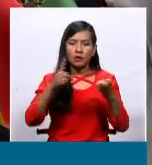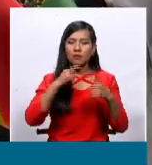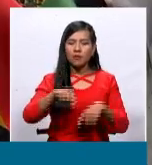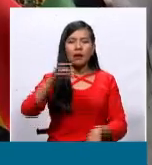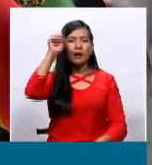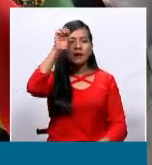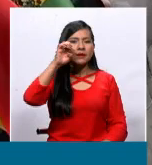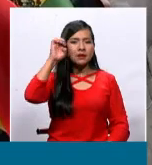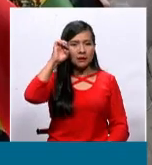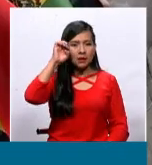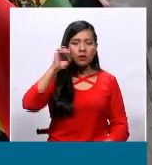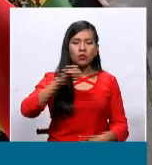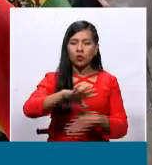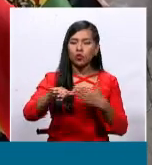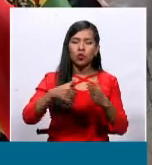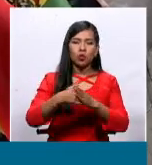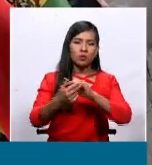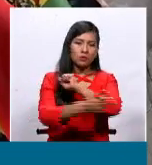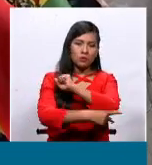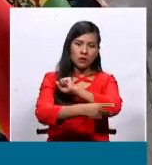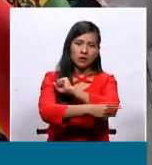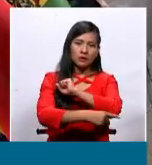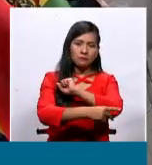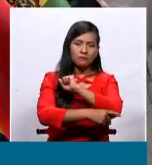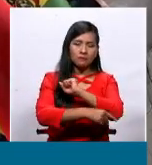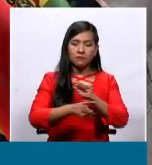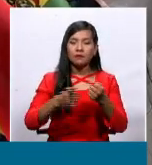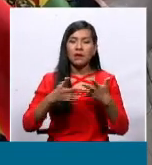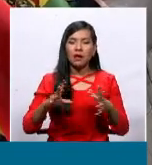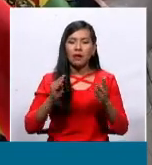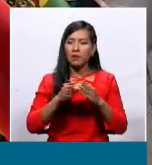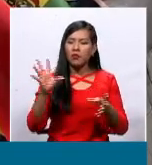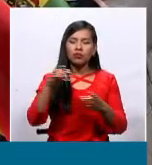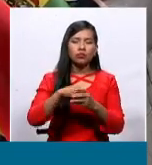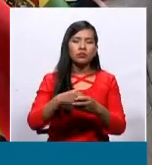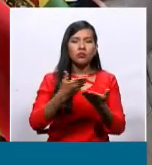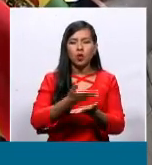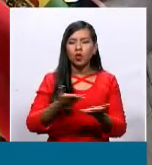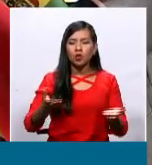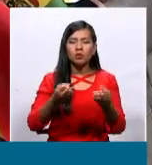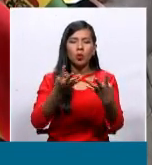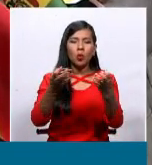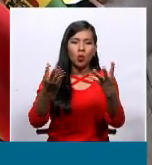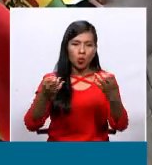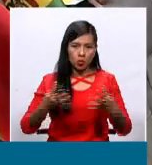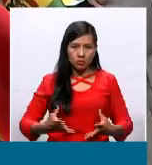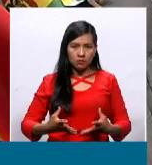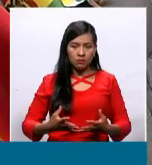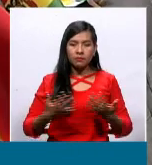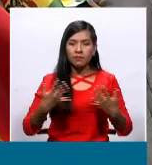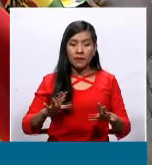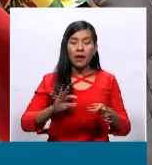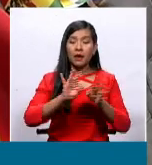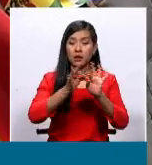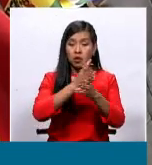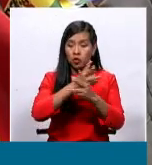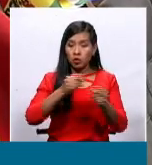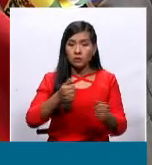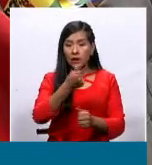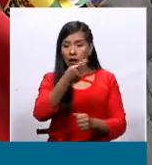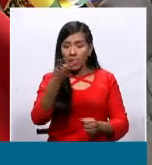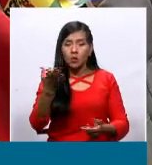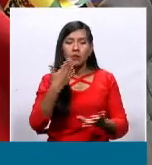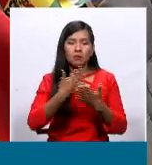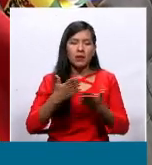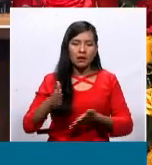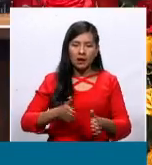estatal, estamos hablando de todo un país que está confluido por muchas cosas. Creo que se han ido resolviendo en el camino